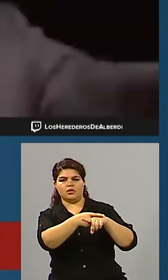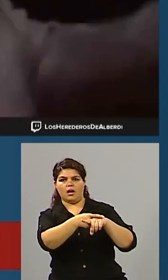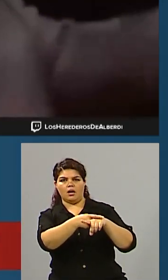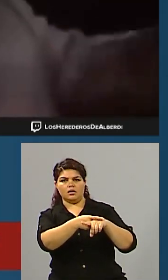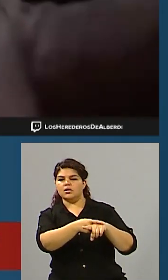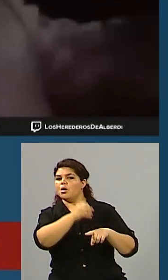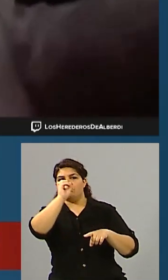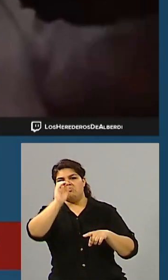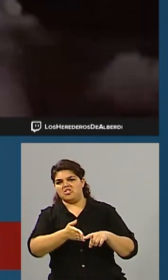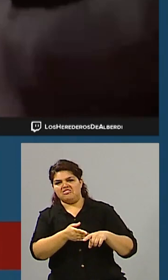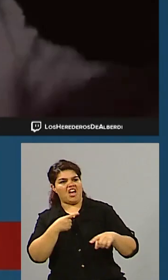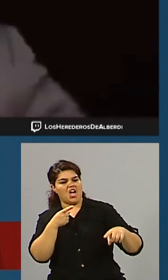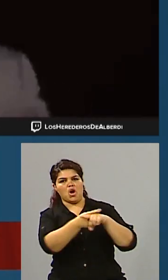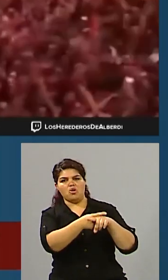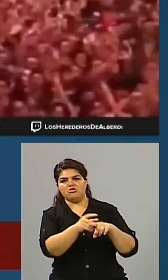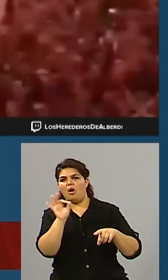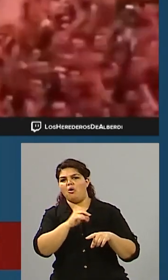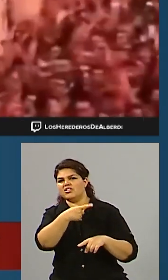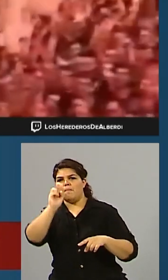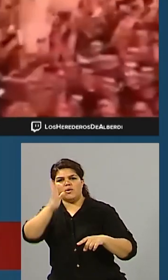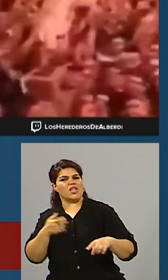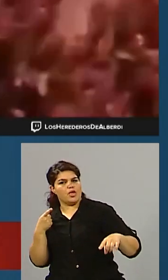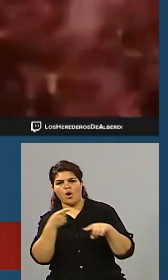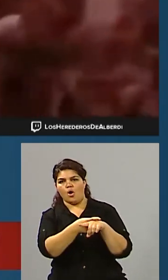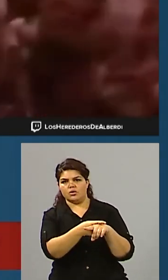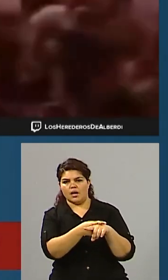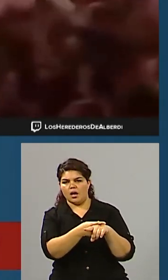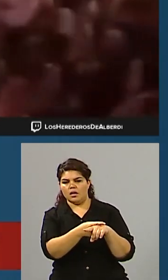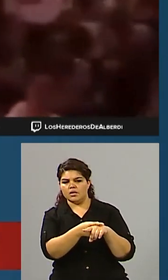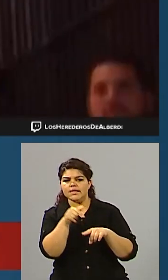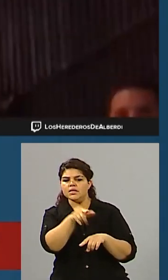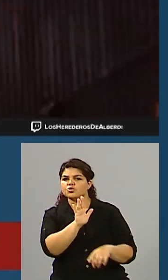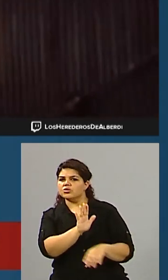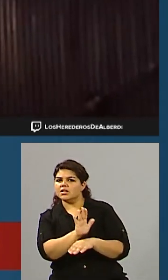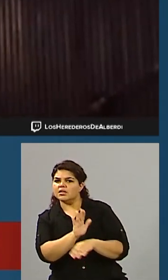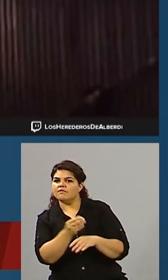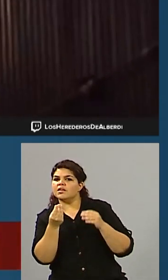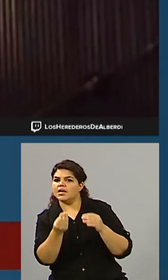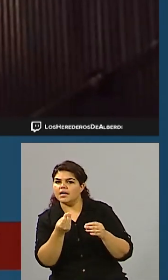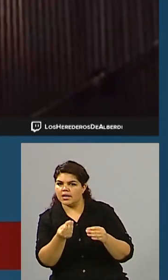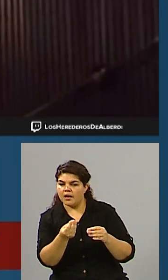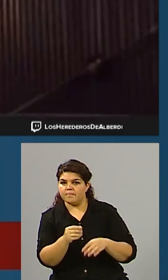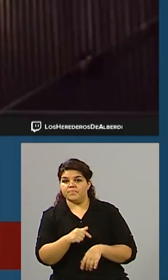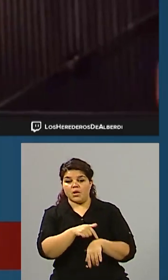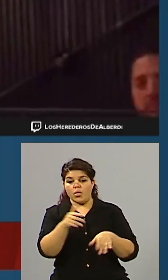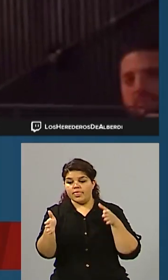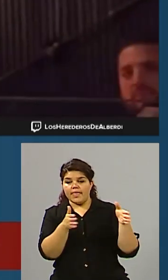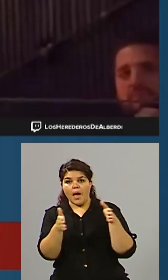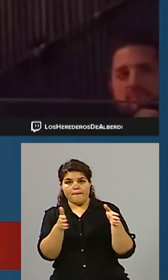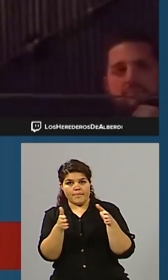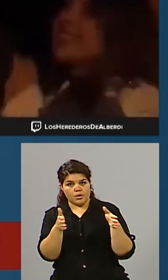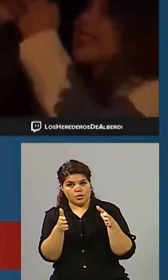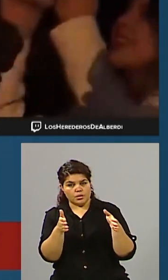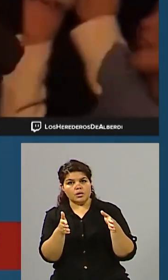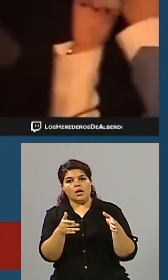parcialmente o a favor o en contra totalmente. Entonces, lo que tenemos que observar es que va a haber en un periodo, en una ventana de tiempo